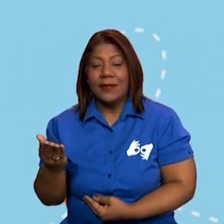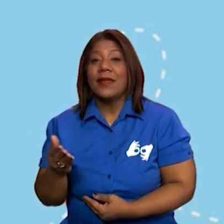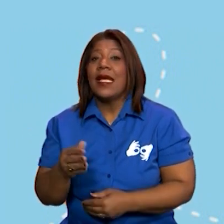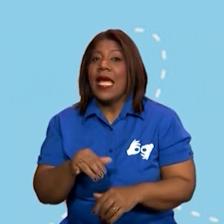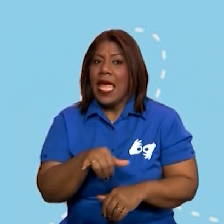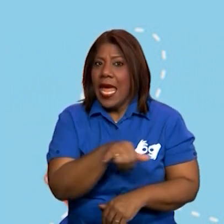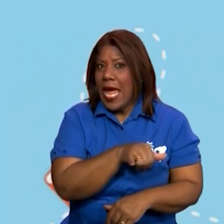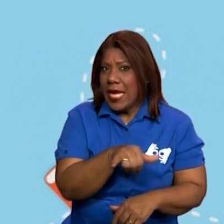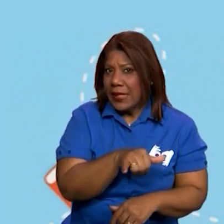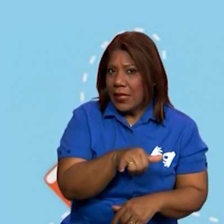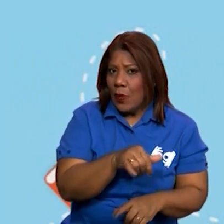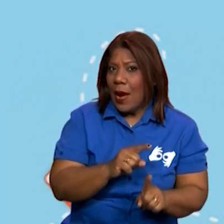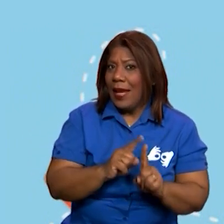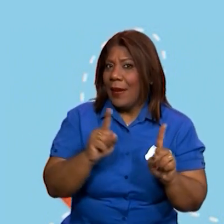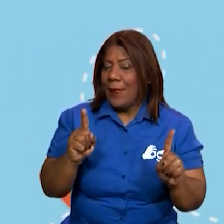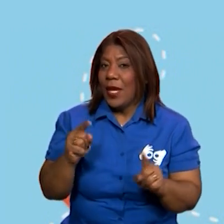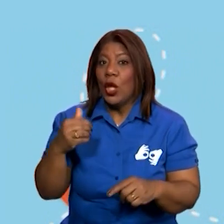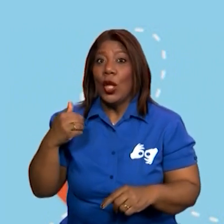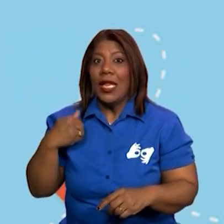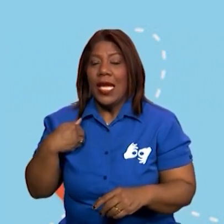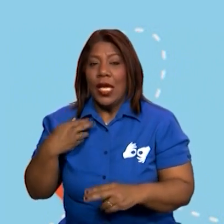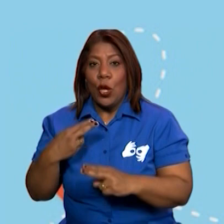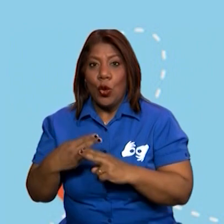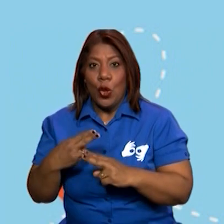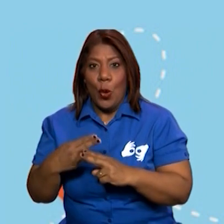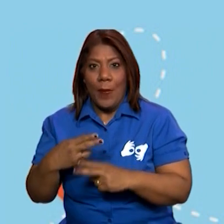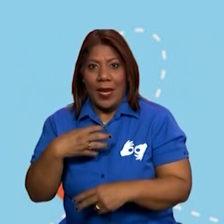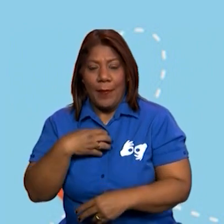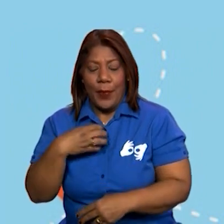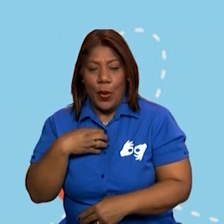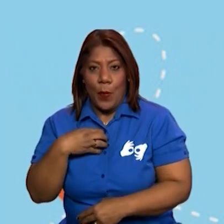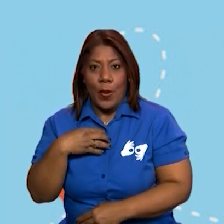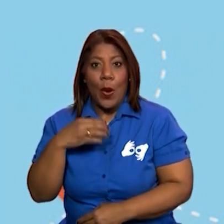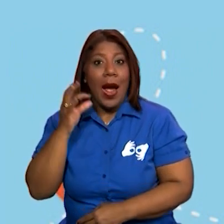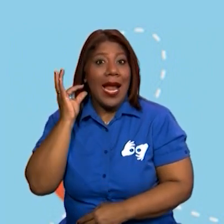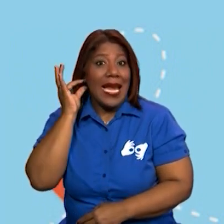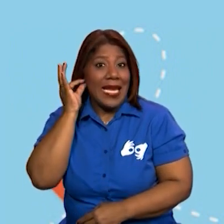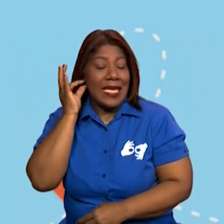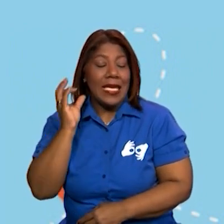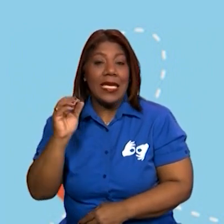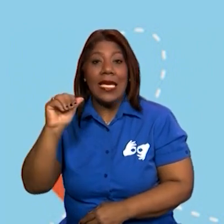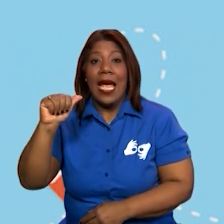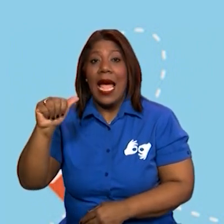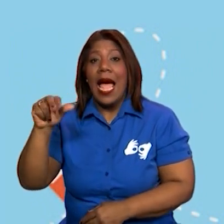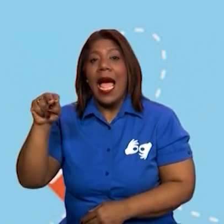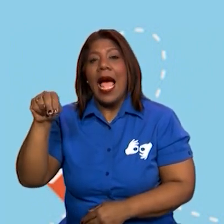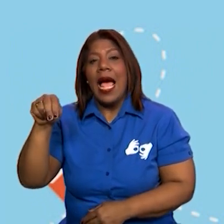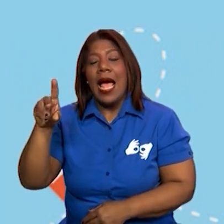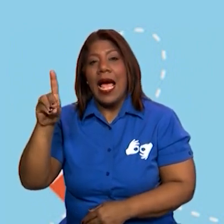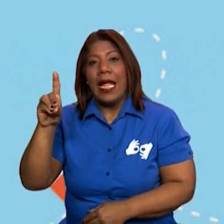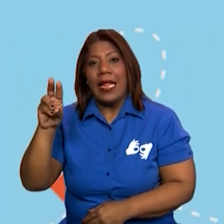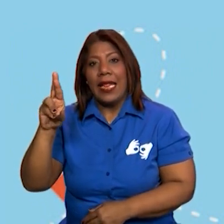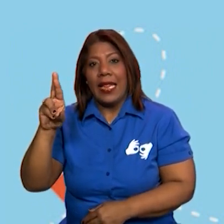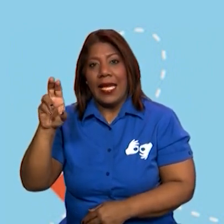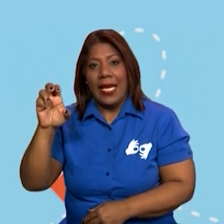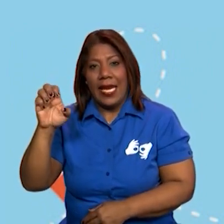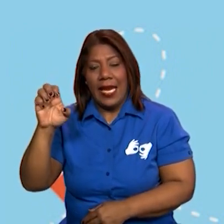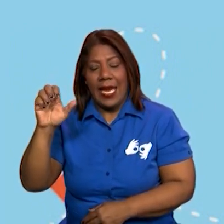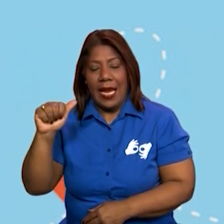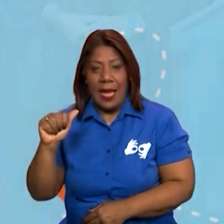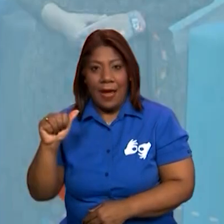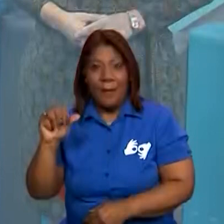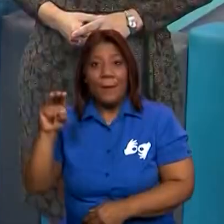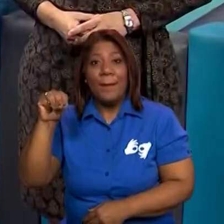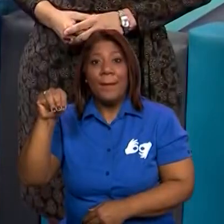especie. Ejemplo, Andrea, Juan, Roberto y